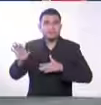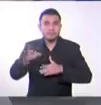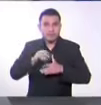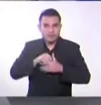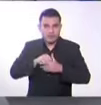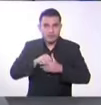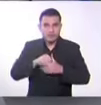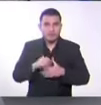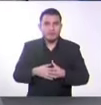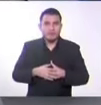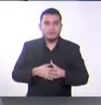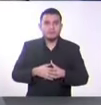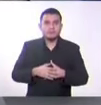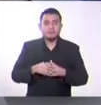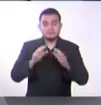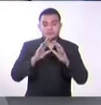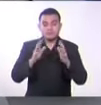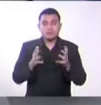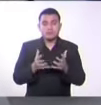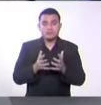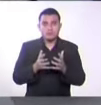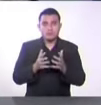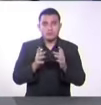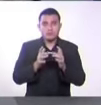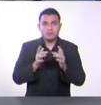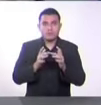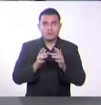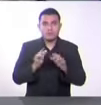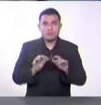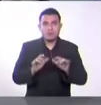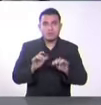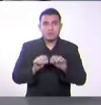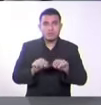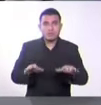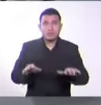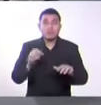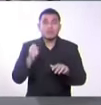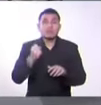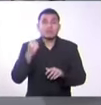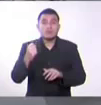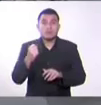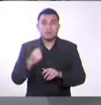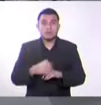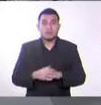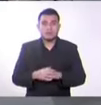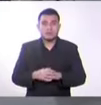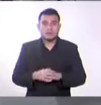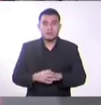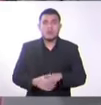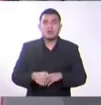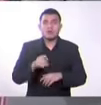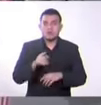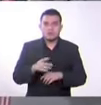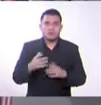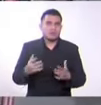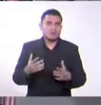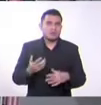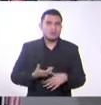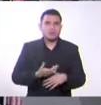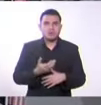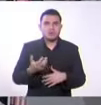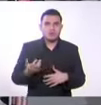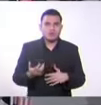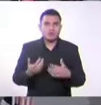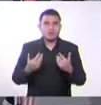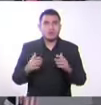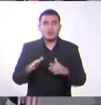entonces, con el internet, es importante que tengamos en cuenta que ustedes, mejor dicho, que todos los que utilizamos